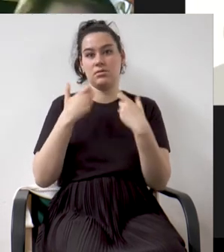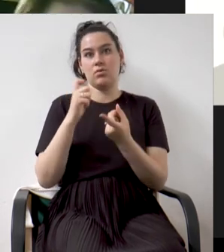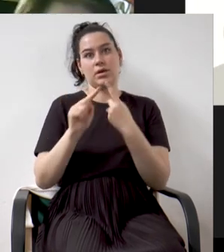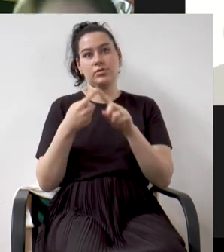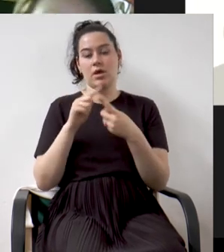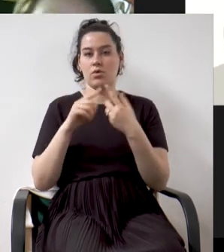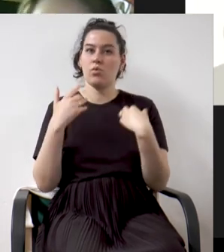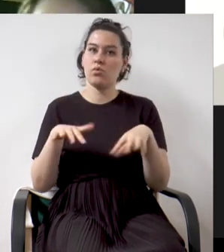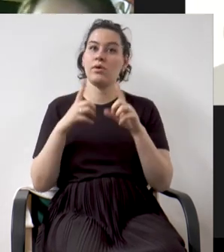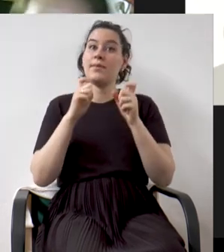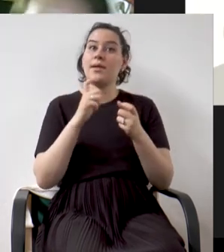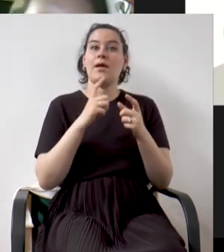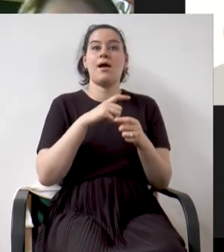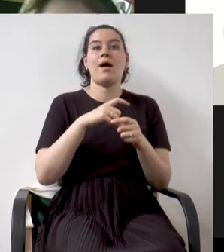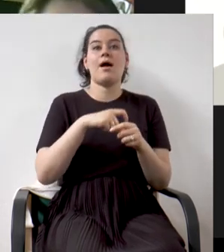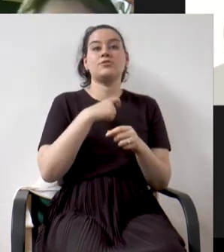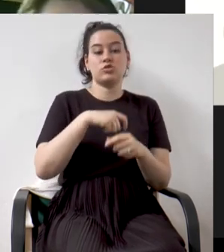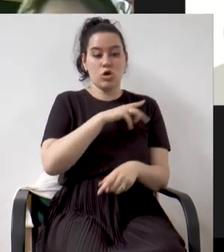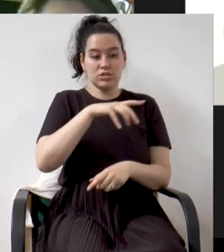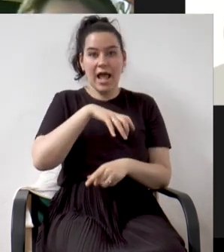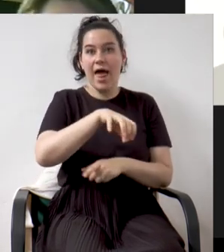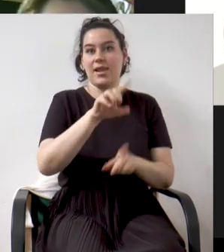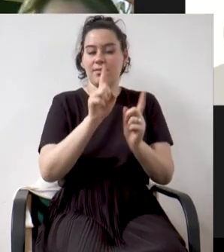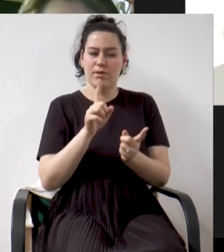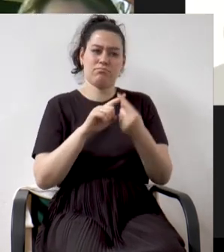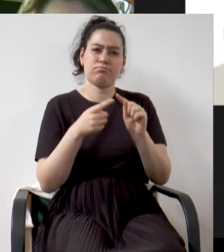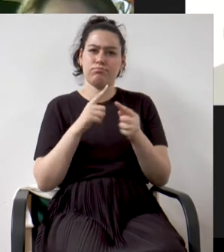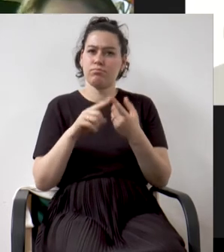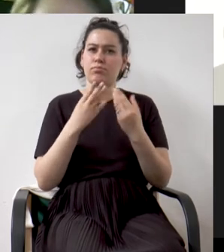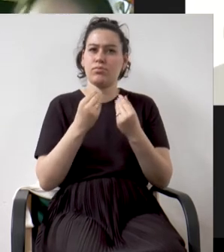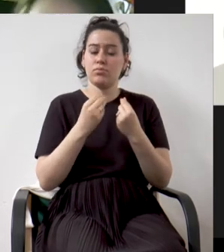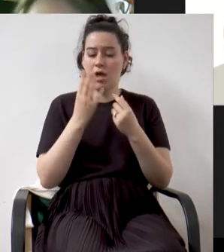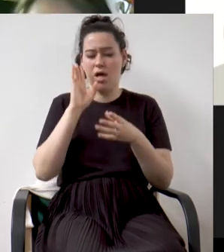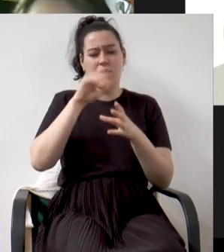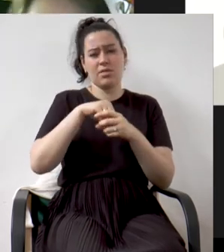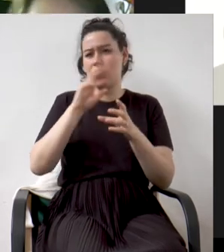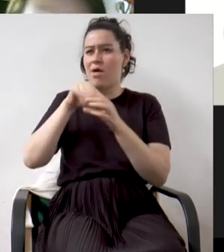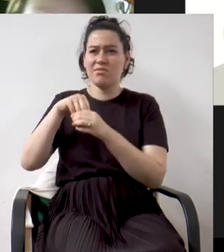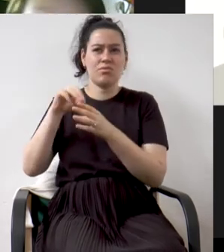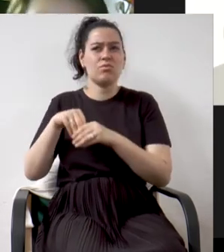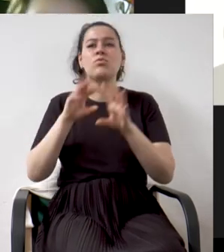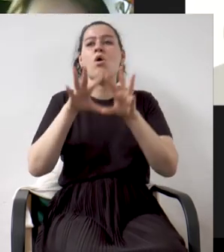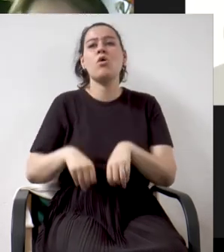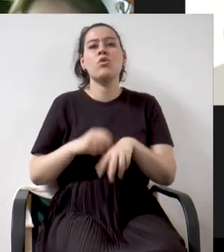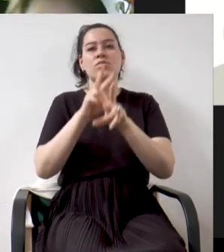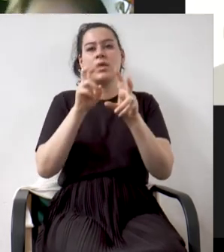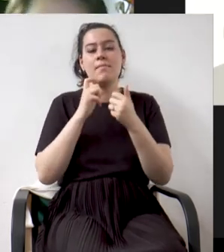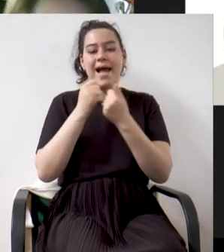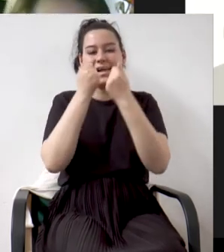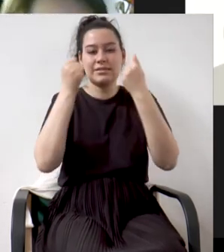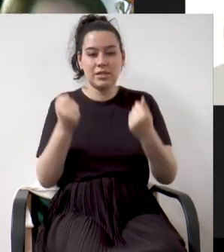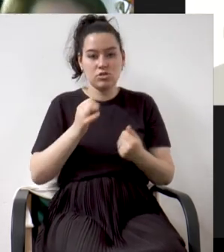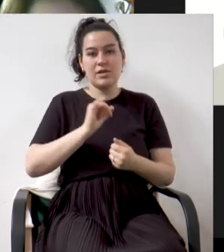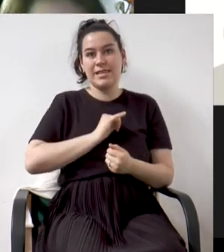Y con el área social tienen muchísimo que ver también. Y se integran muchísimo en todo lo que tiene que ver con extensión y actividades con